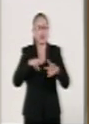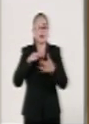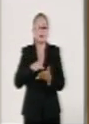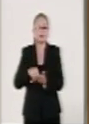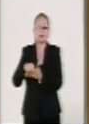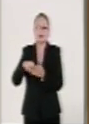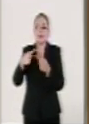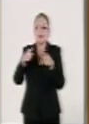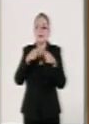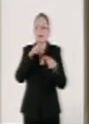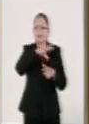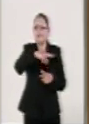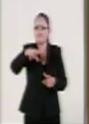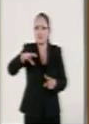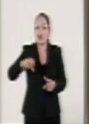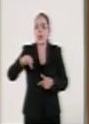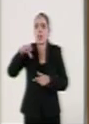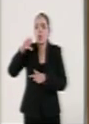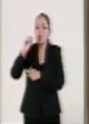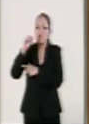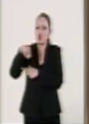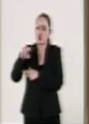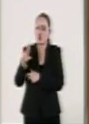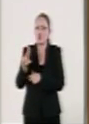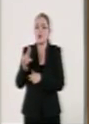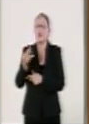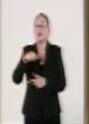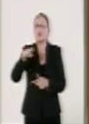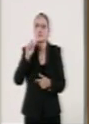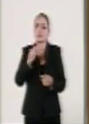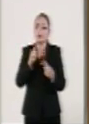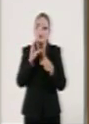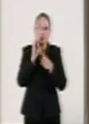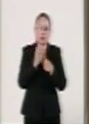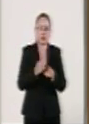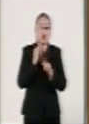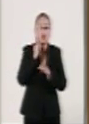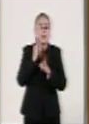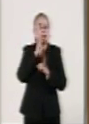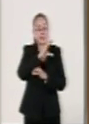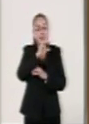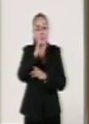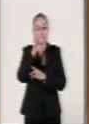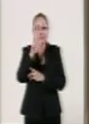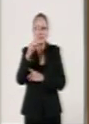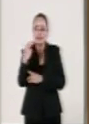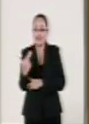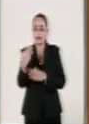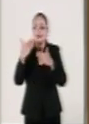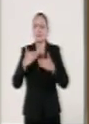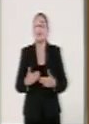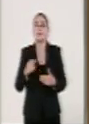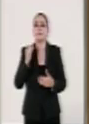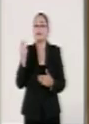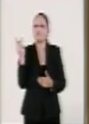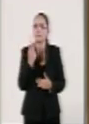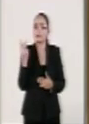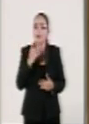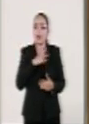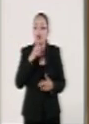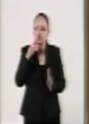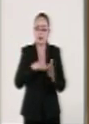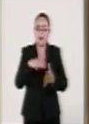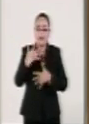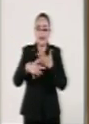de Naciones Unidas, así como de la propia Comisión Interamericana de Derechos Humanos, quien en su informe del